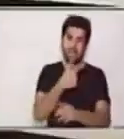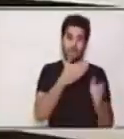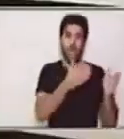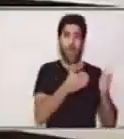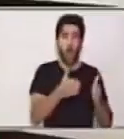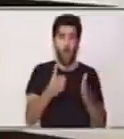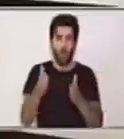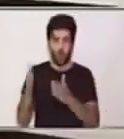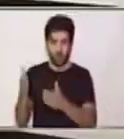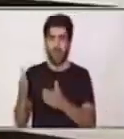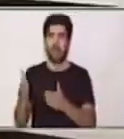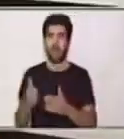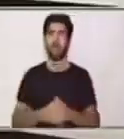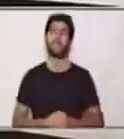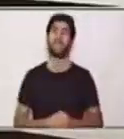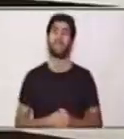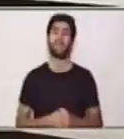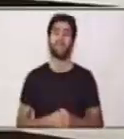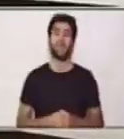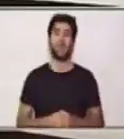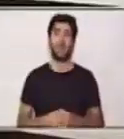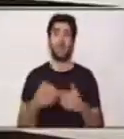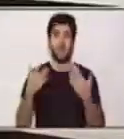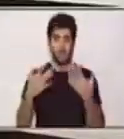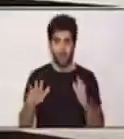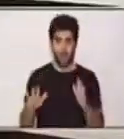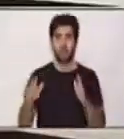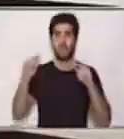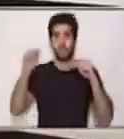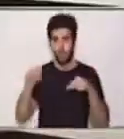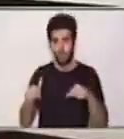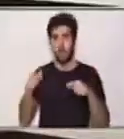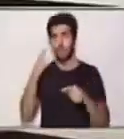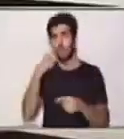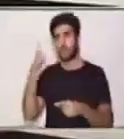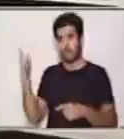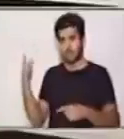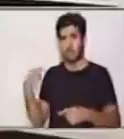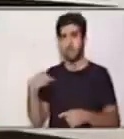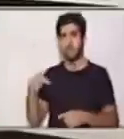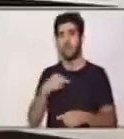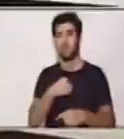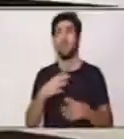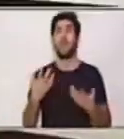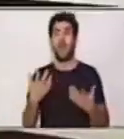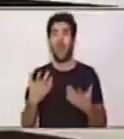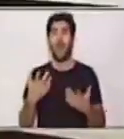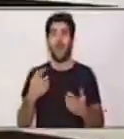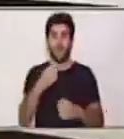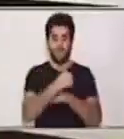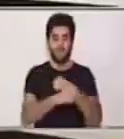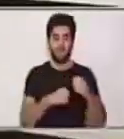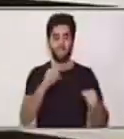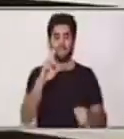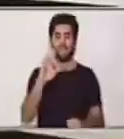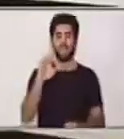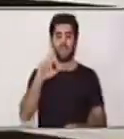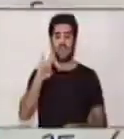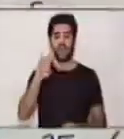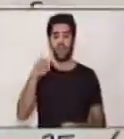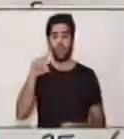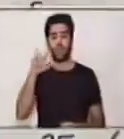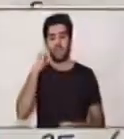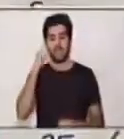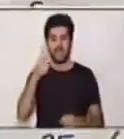ordenados de manera ascendente. Y entonces ahora hemos establecido cuál es la frecuencia para